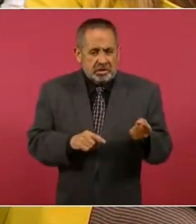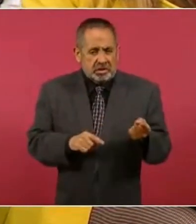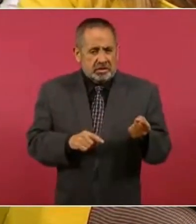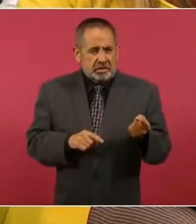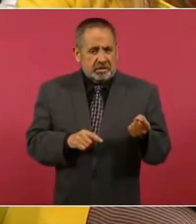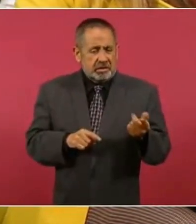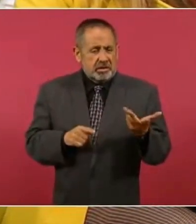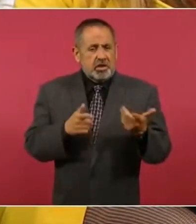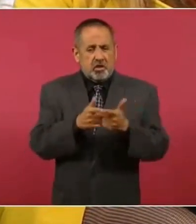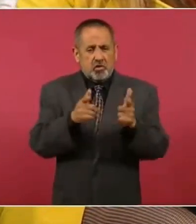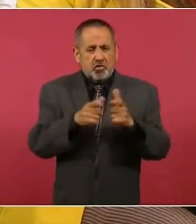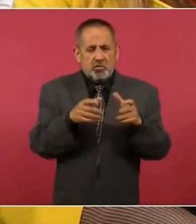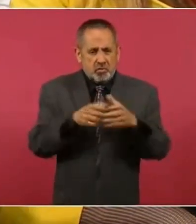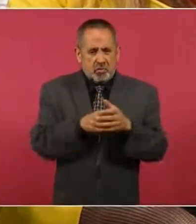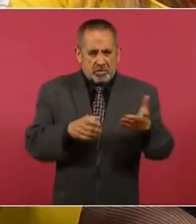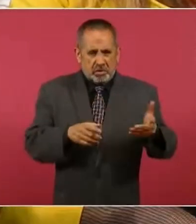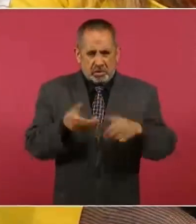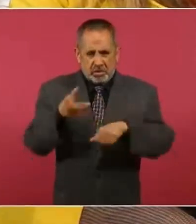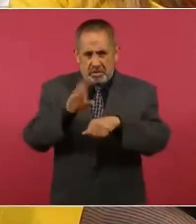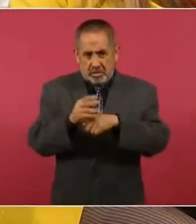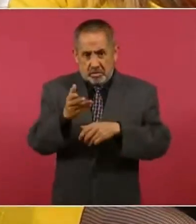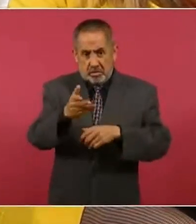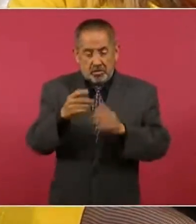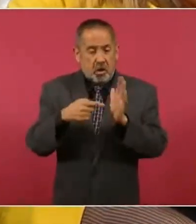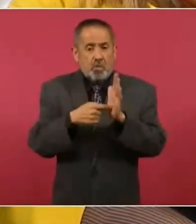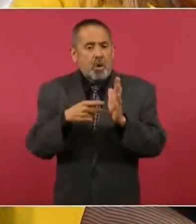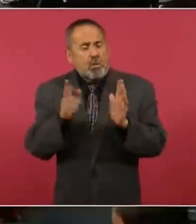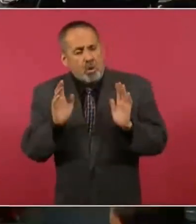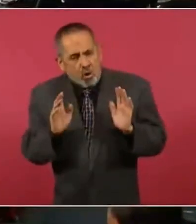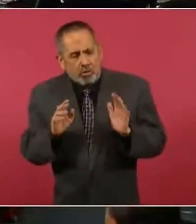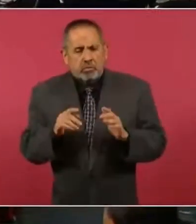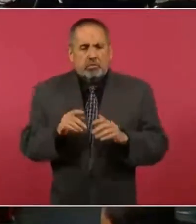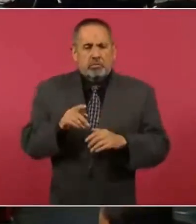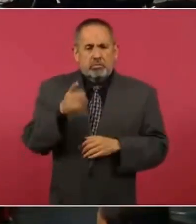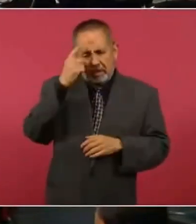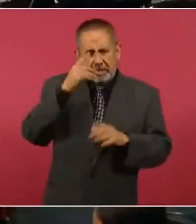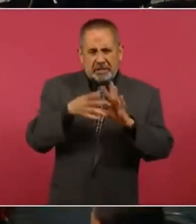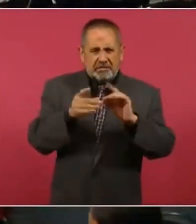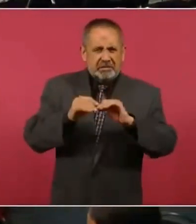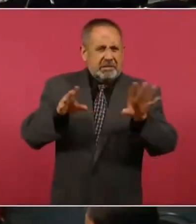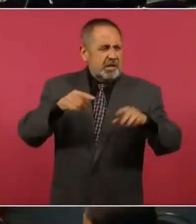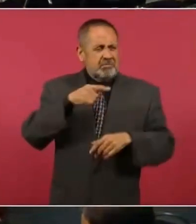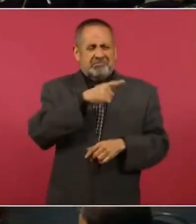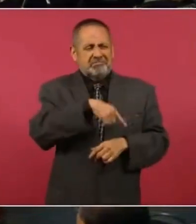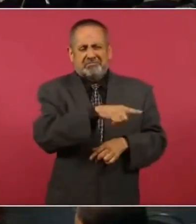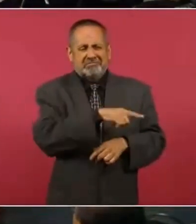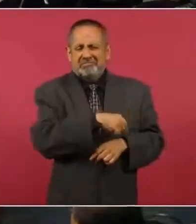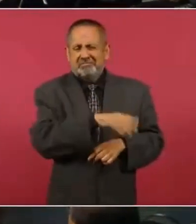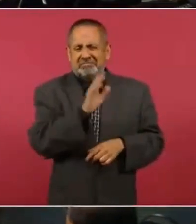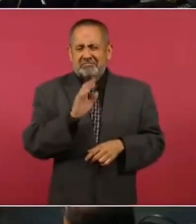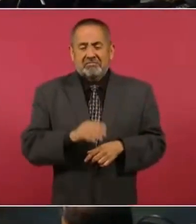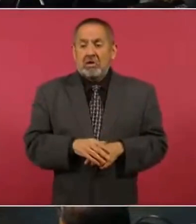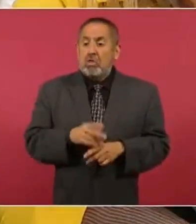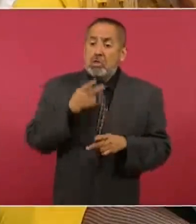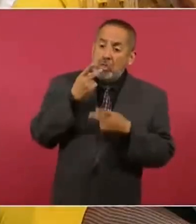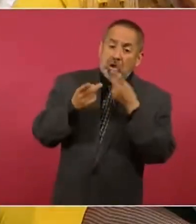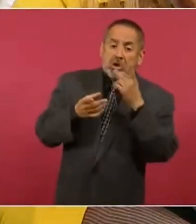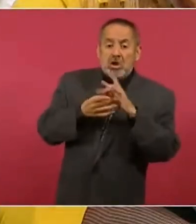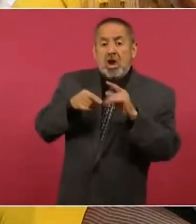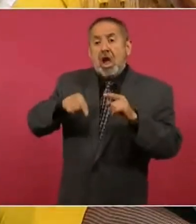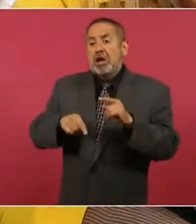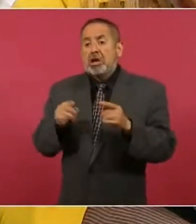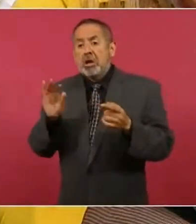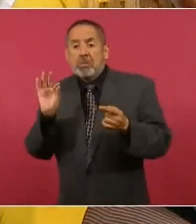de este grupo criminal, si me lo permite. Se lo pongo, presidente, y que les quede claro a estos medios que pues dicen que aquí se